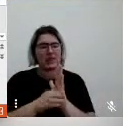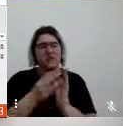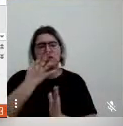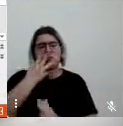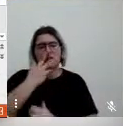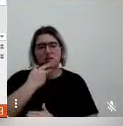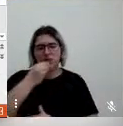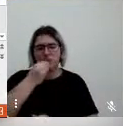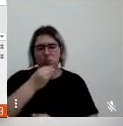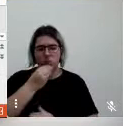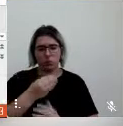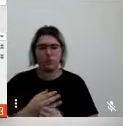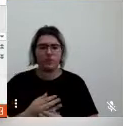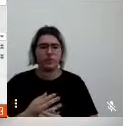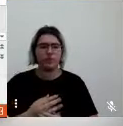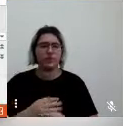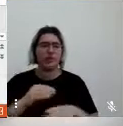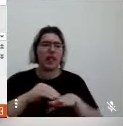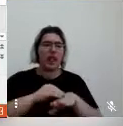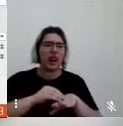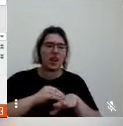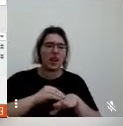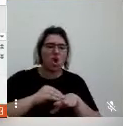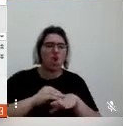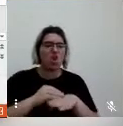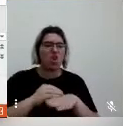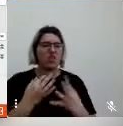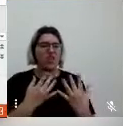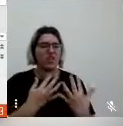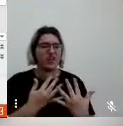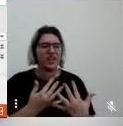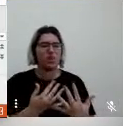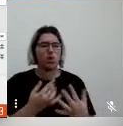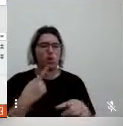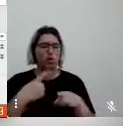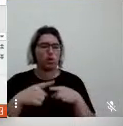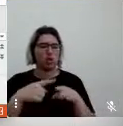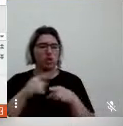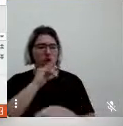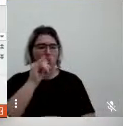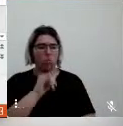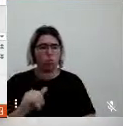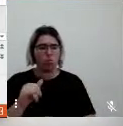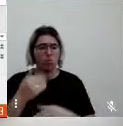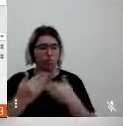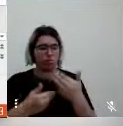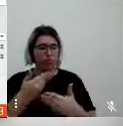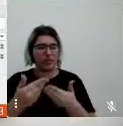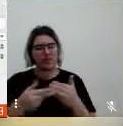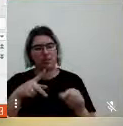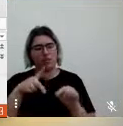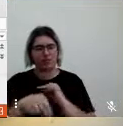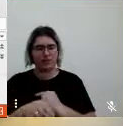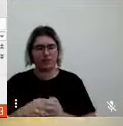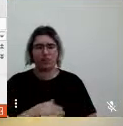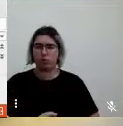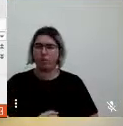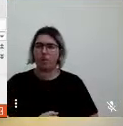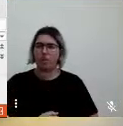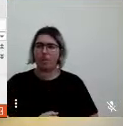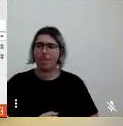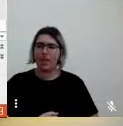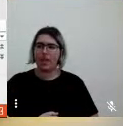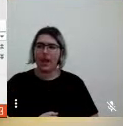eso, evitar también siempre el alcohol, los refrescos y todo lo que son zumos. ¿Vale? Y por